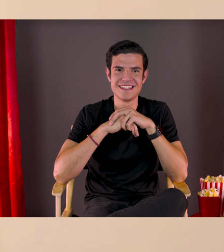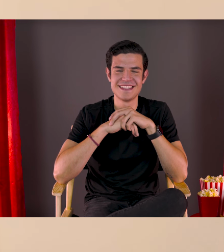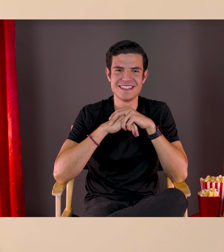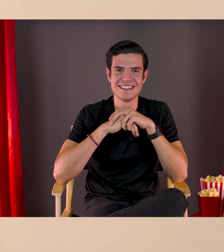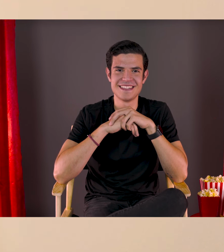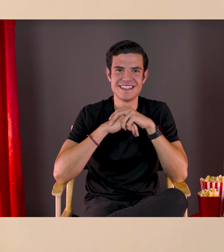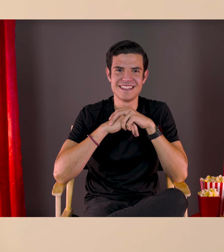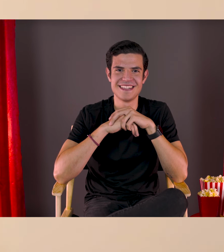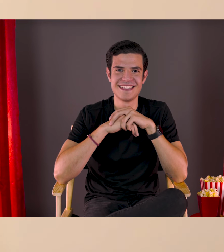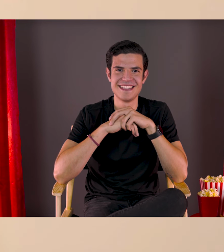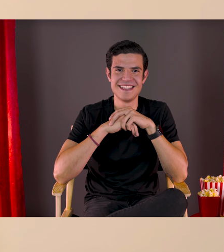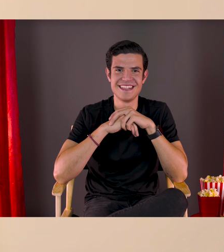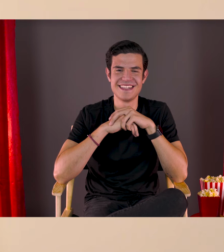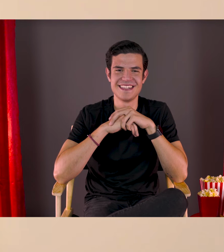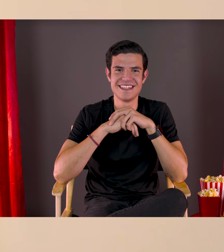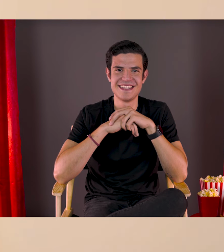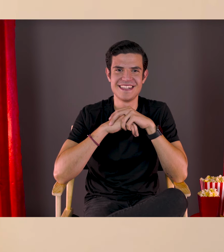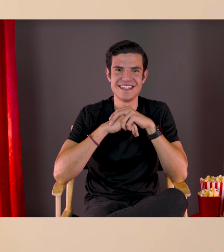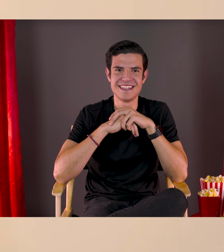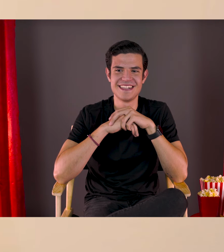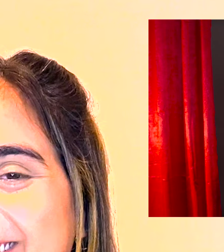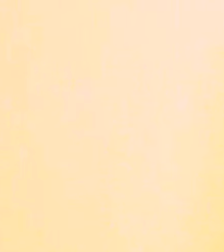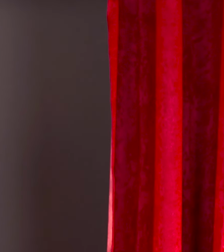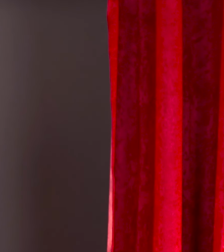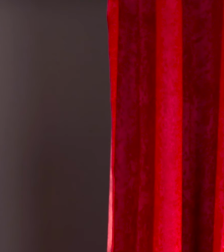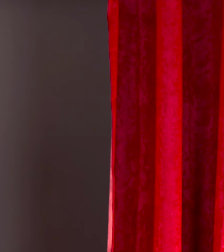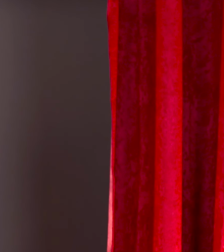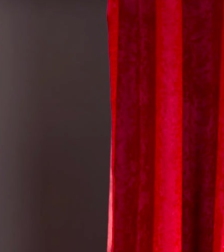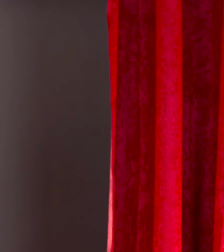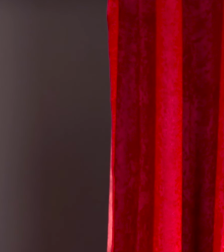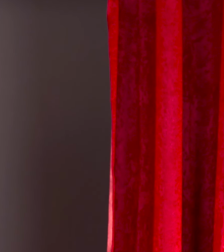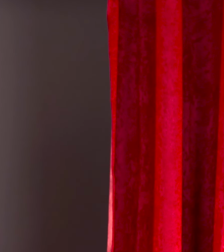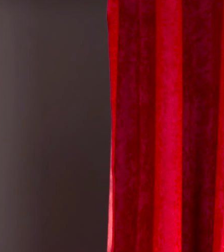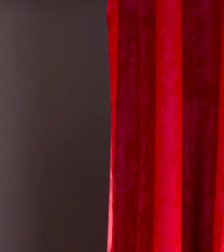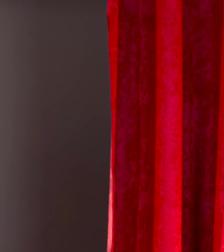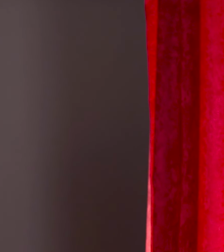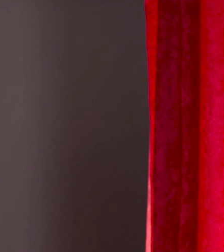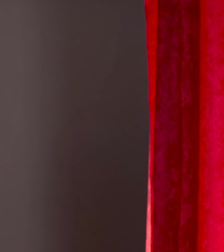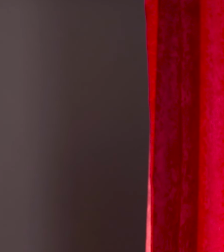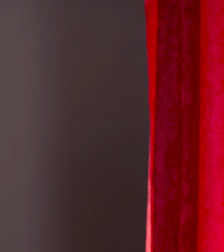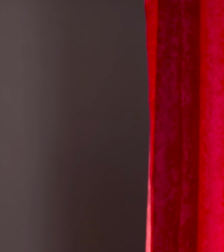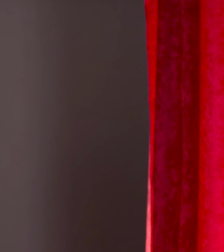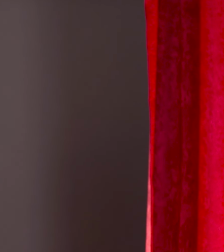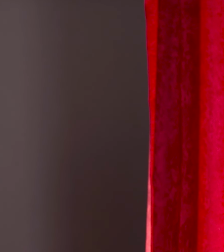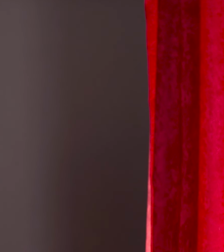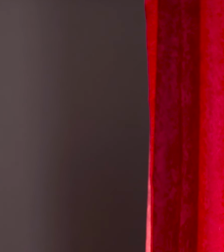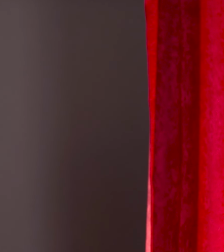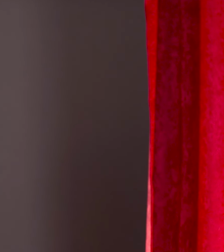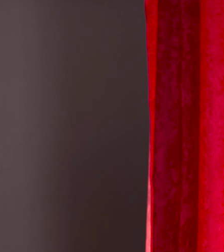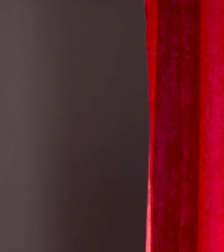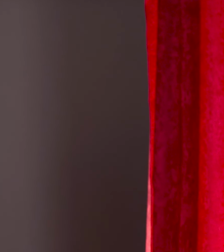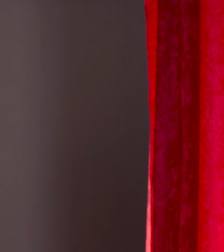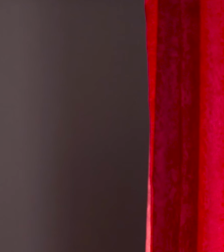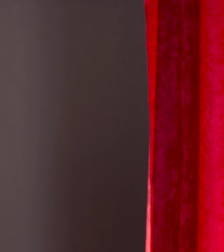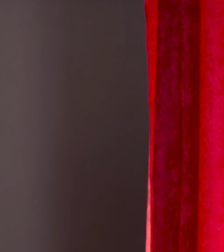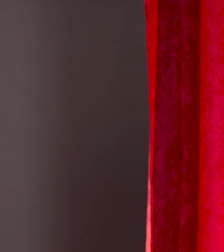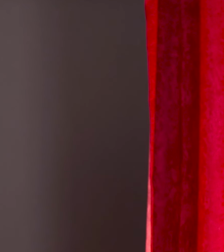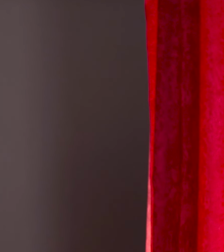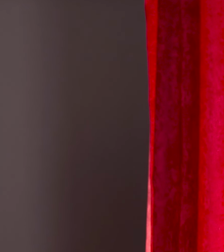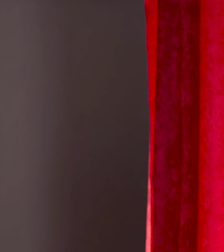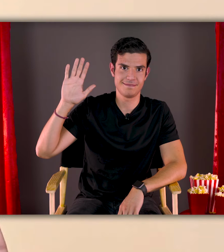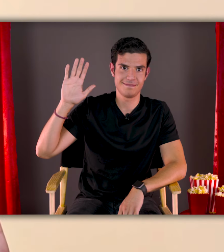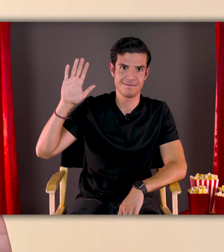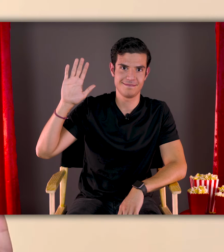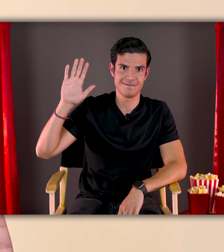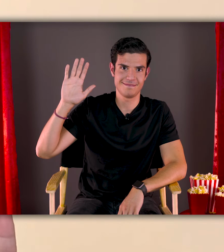charlar de esta película After y divertirnos un rato juntos. Empezamos con el primer Yo Nunca Nunca. Yo Nunca Nunca me enojé con mi pareja porque salió de fiesta